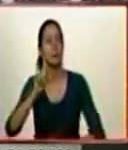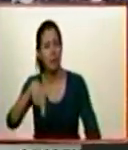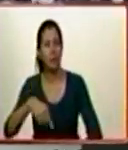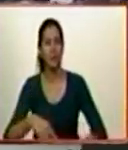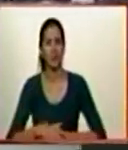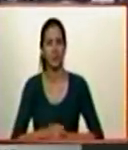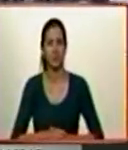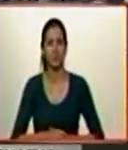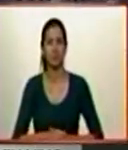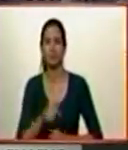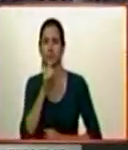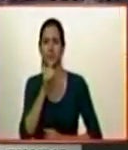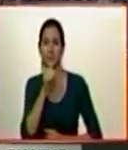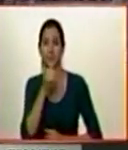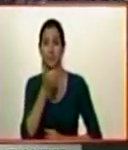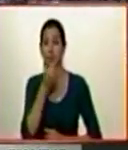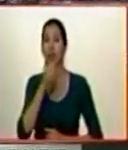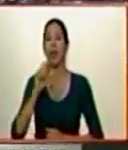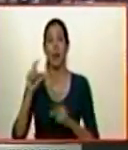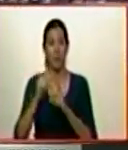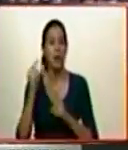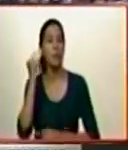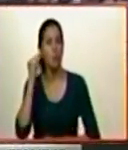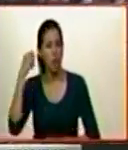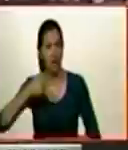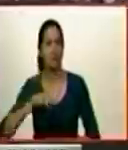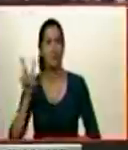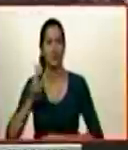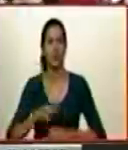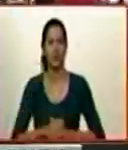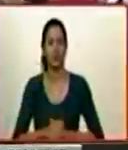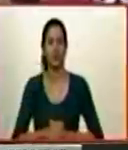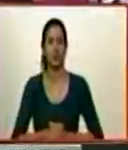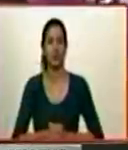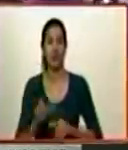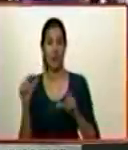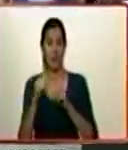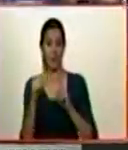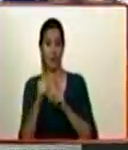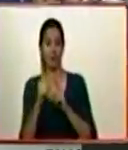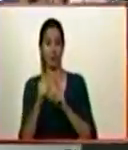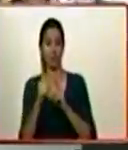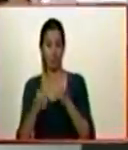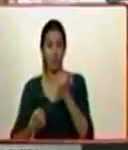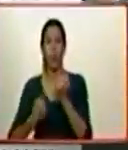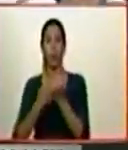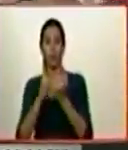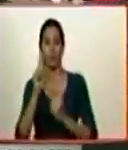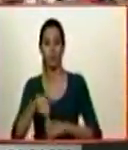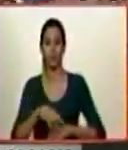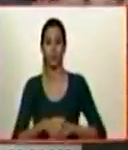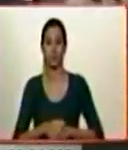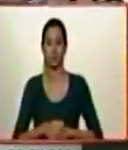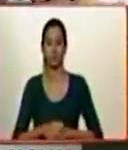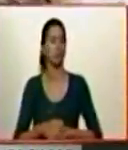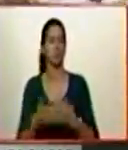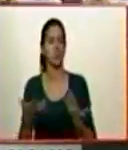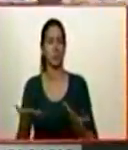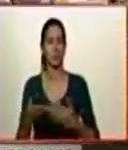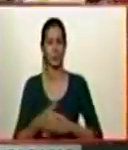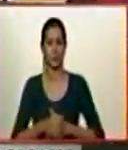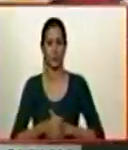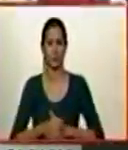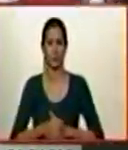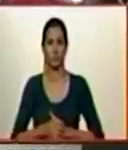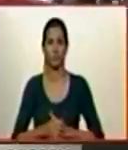También va la palabra de la mujer venezolana, la palabra de una mujer que hoy se expresa